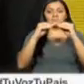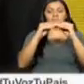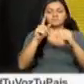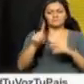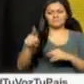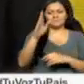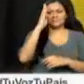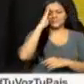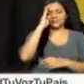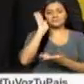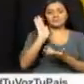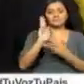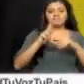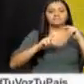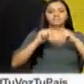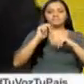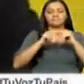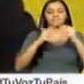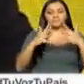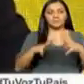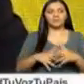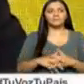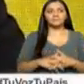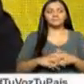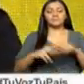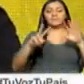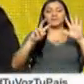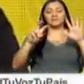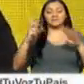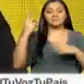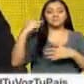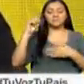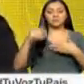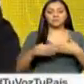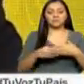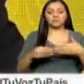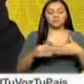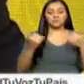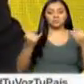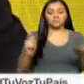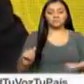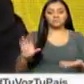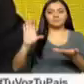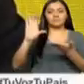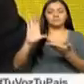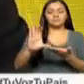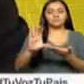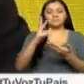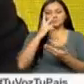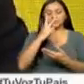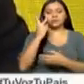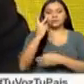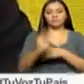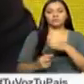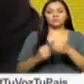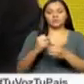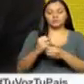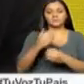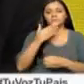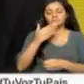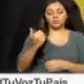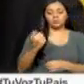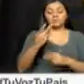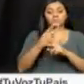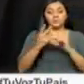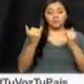que el IES está construyendo. Son 700 millones de dólares los que estamos invirtiendo tan solo en los últimos 2 años. Nunca